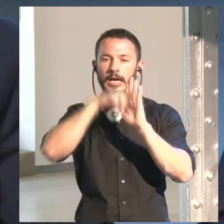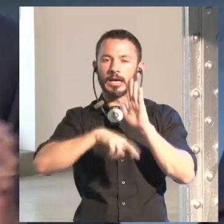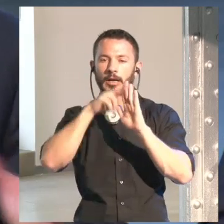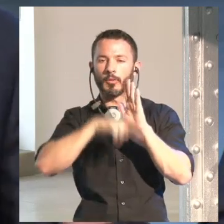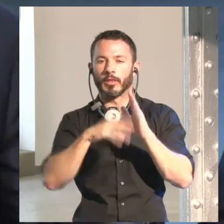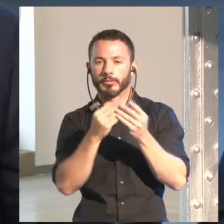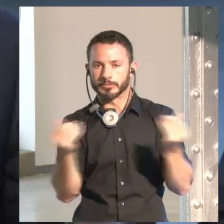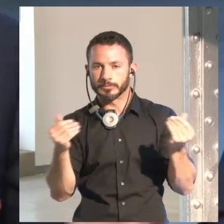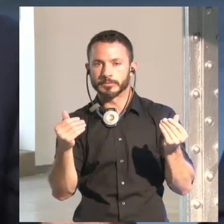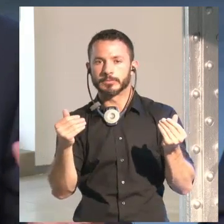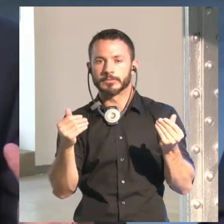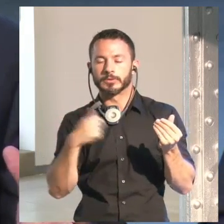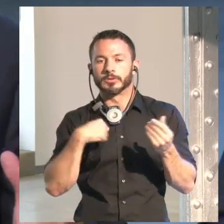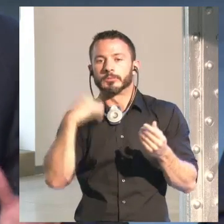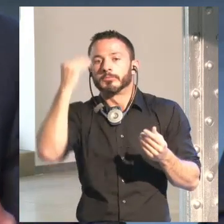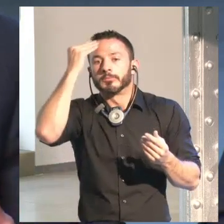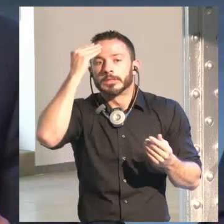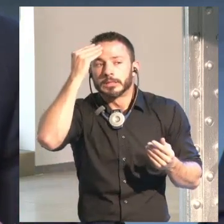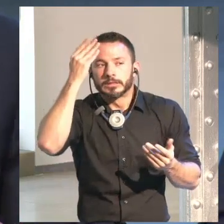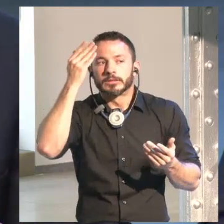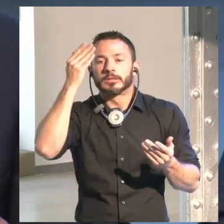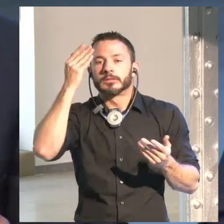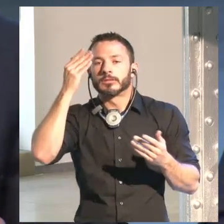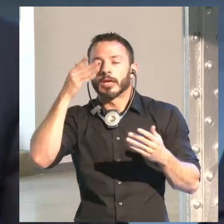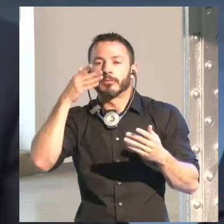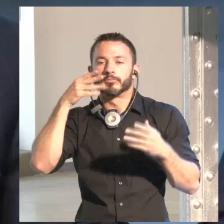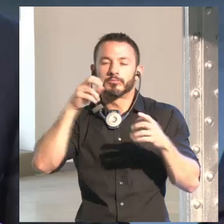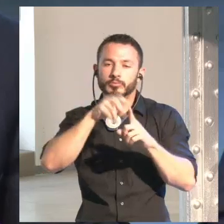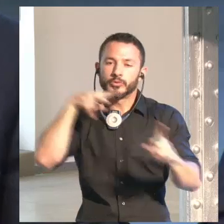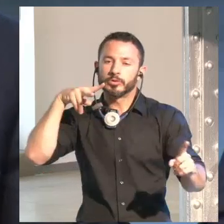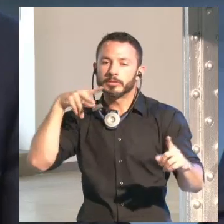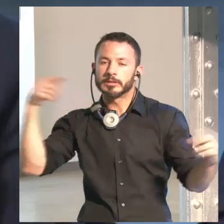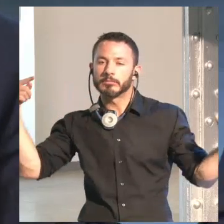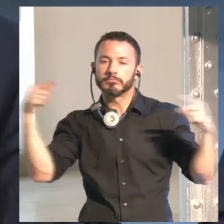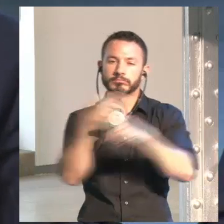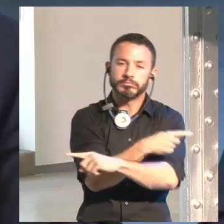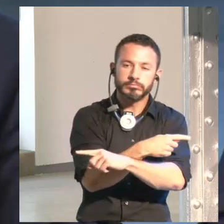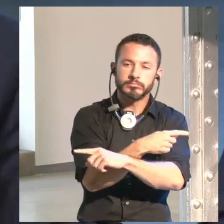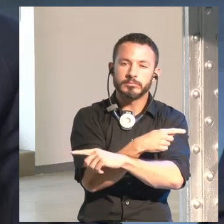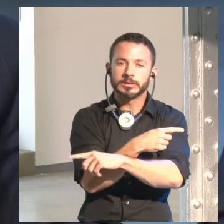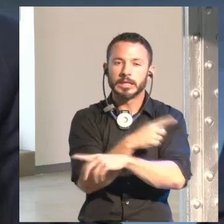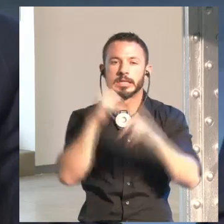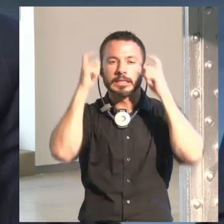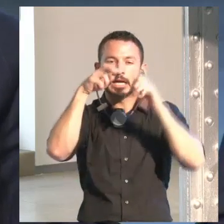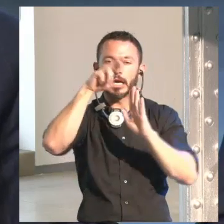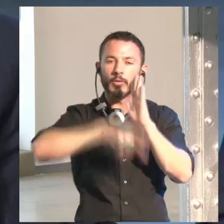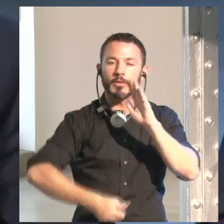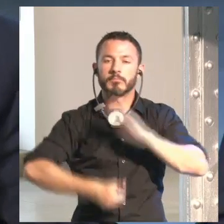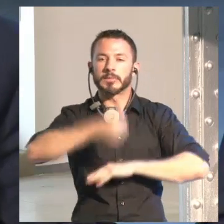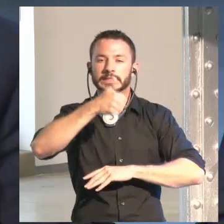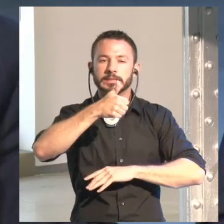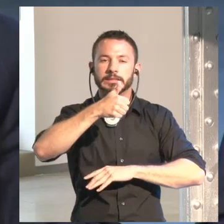Yo creo que hay una corriente cruzada hacia también un poquito más de regulación. Es